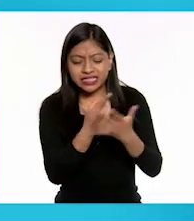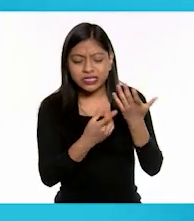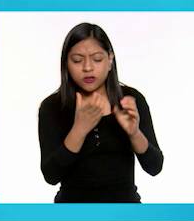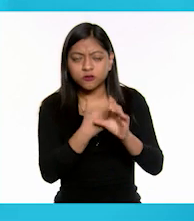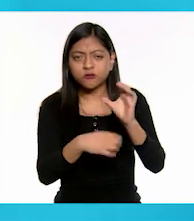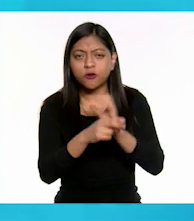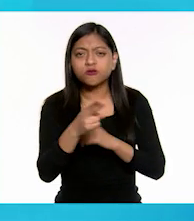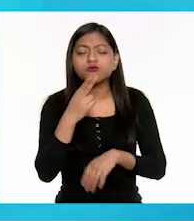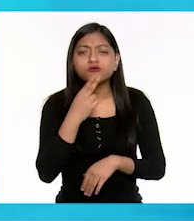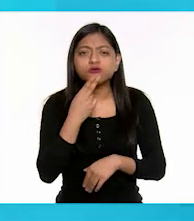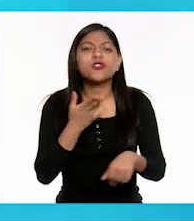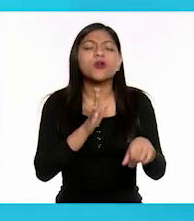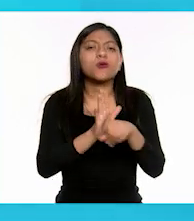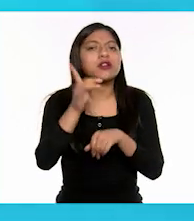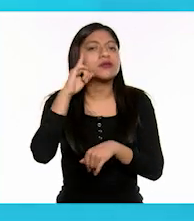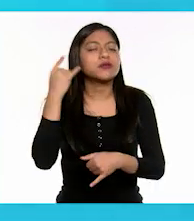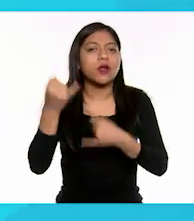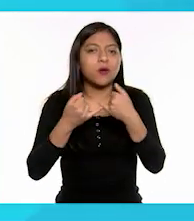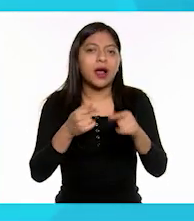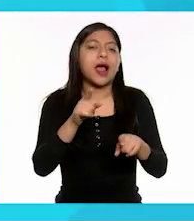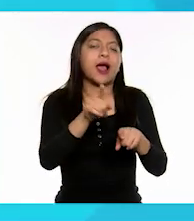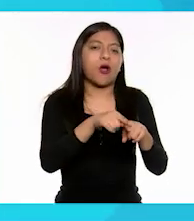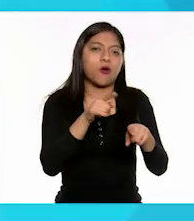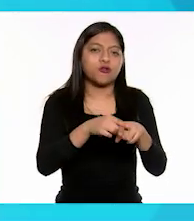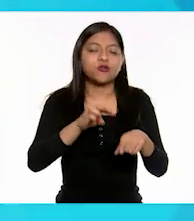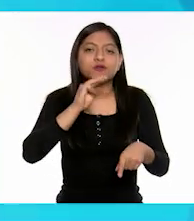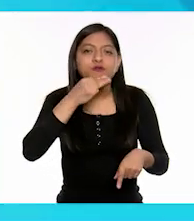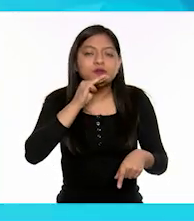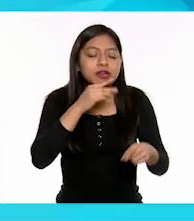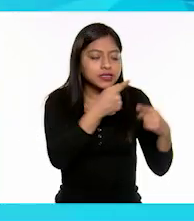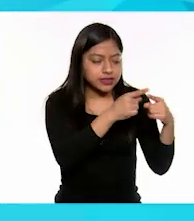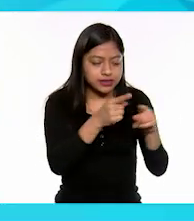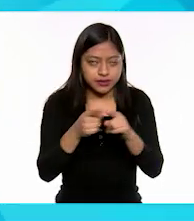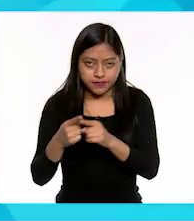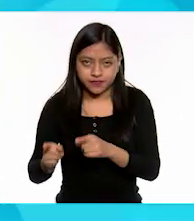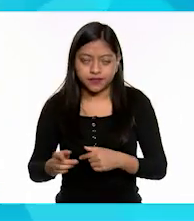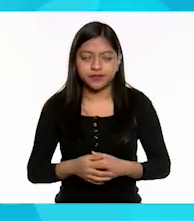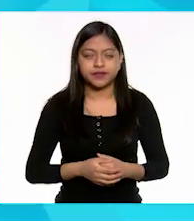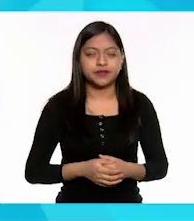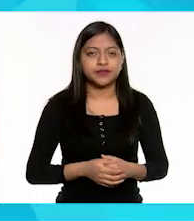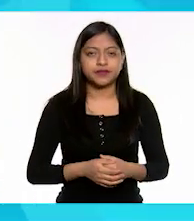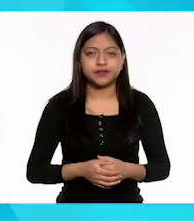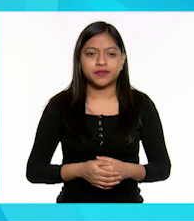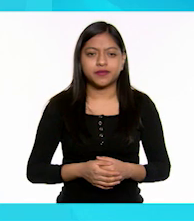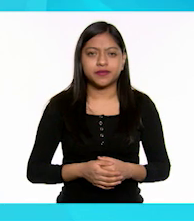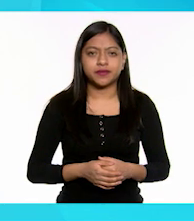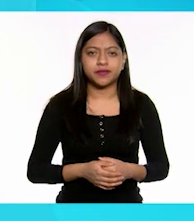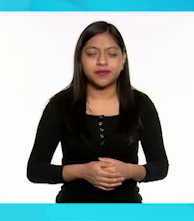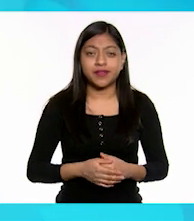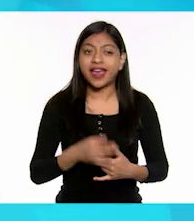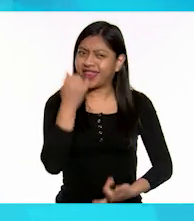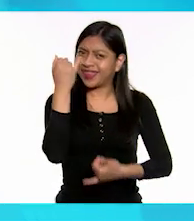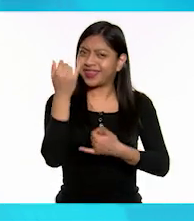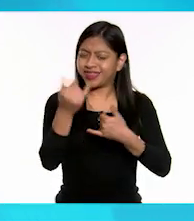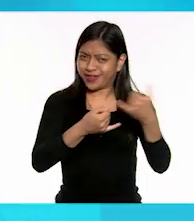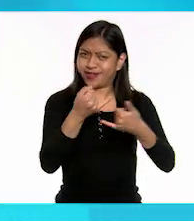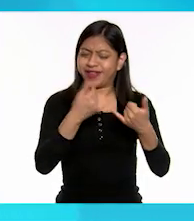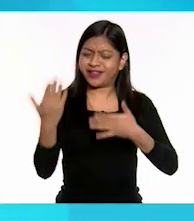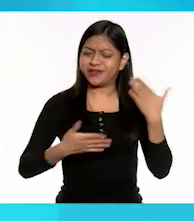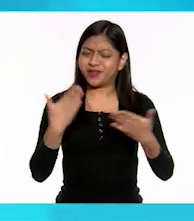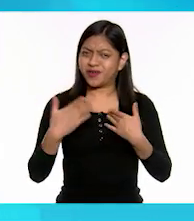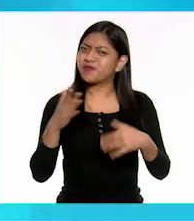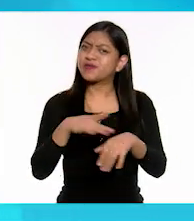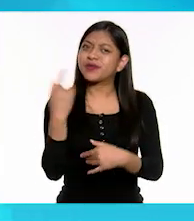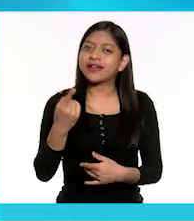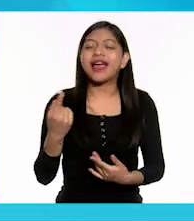mazorcas de maíz de diferentes colores muy muy bien y por qué es tan divertido se